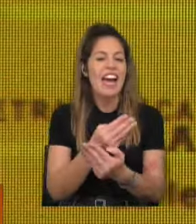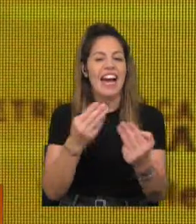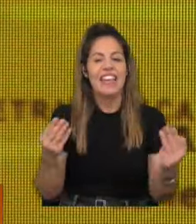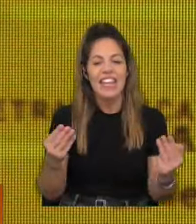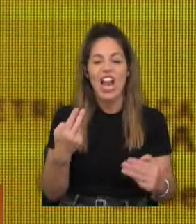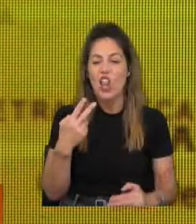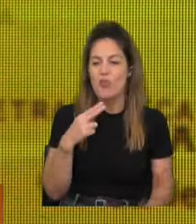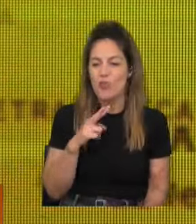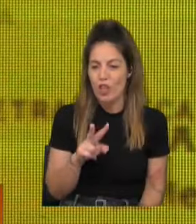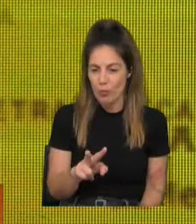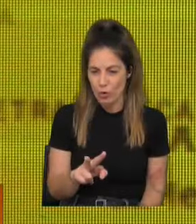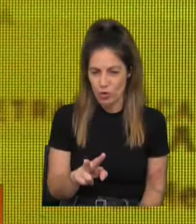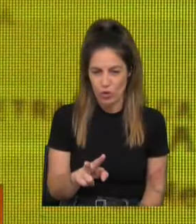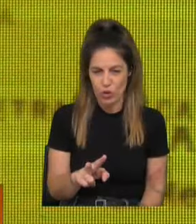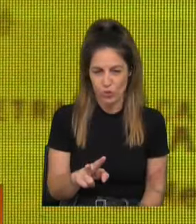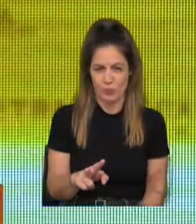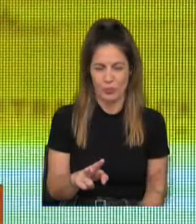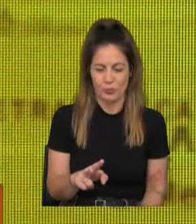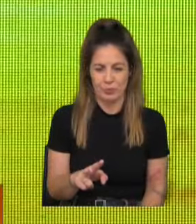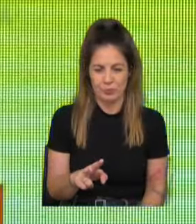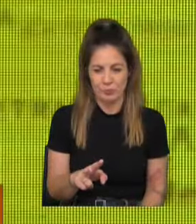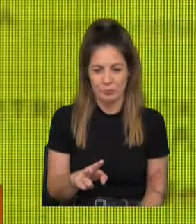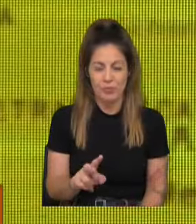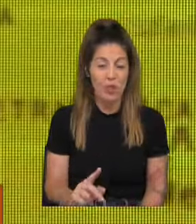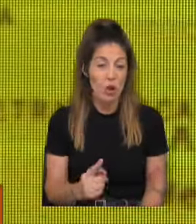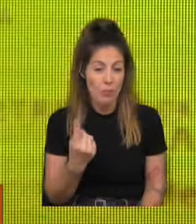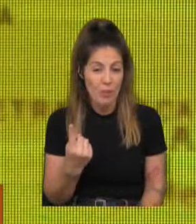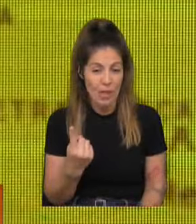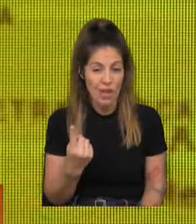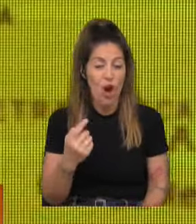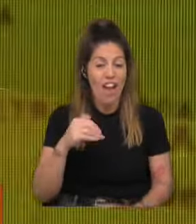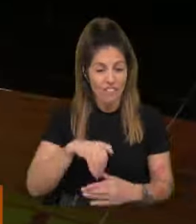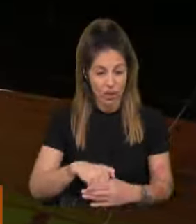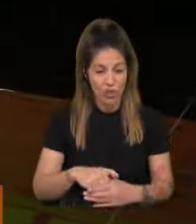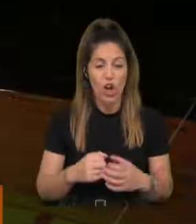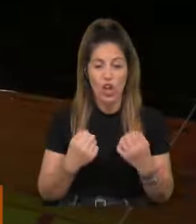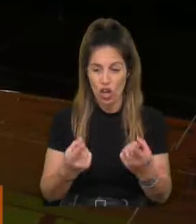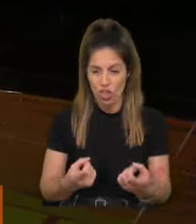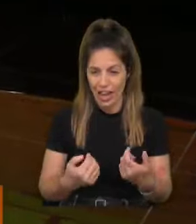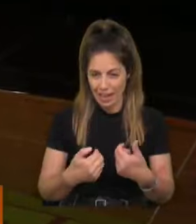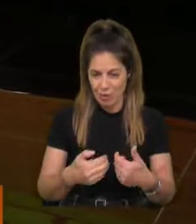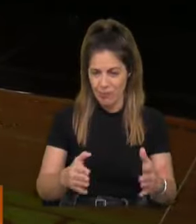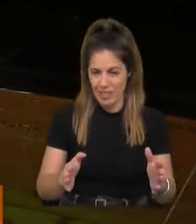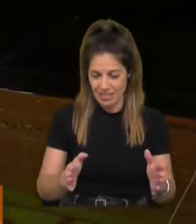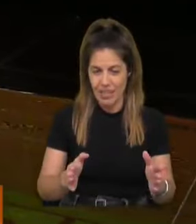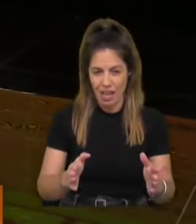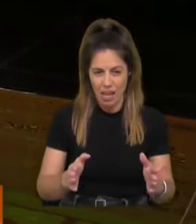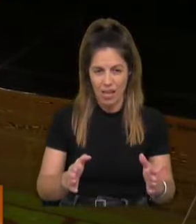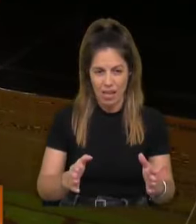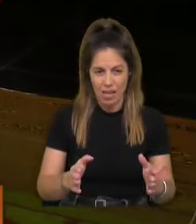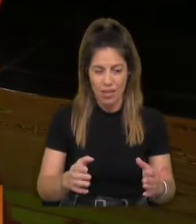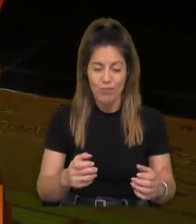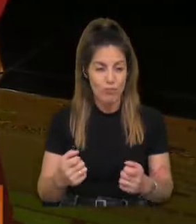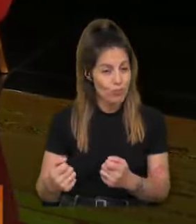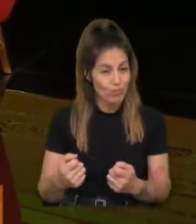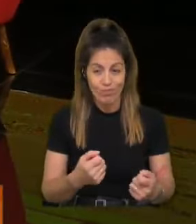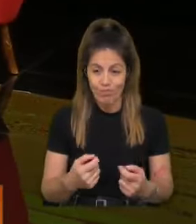encontramos que primero el voto Nos está dando que arranca con con una cosa peleada